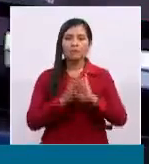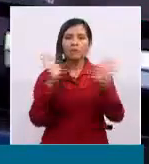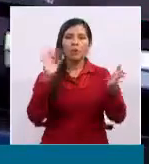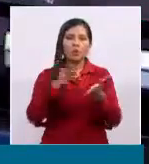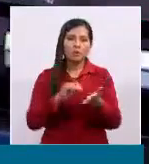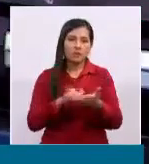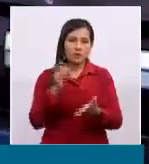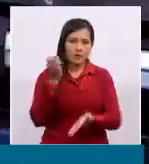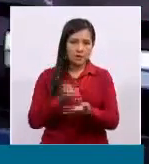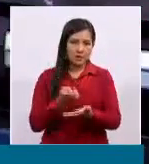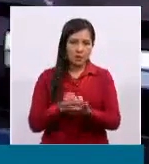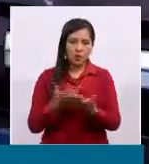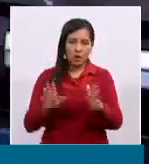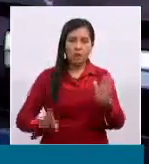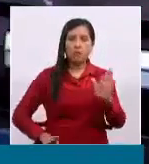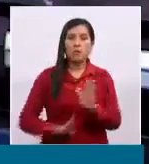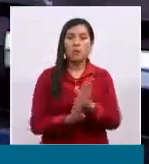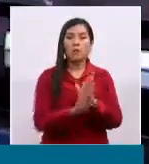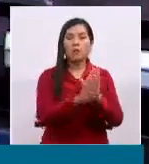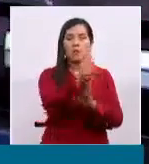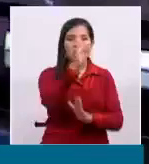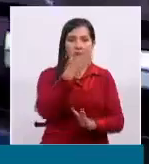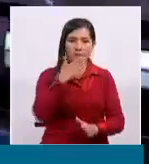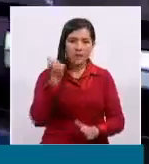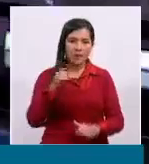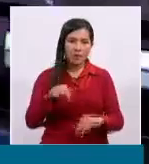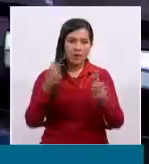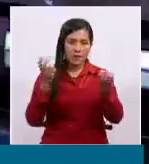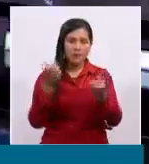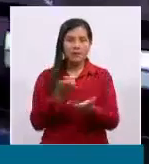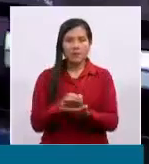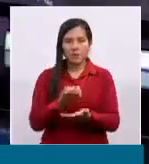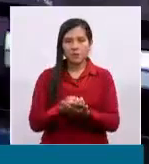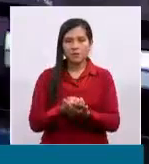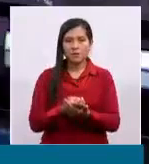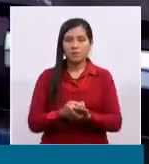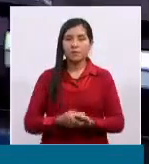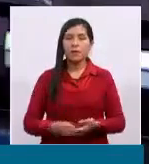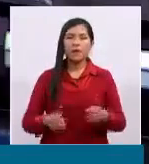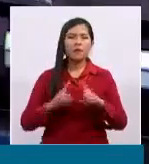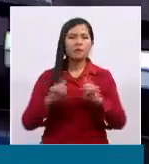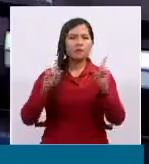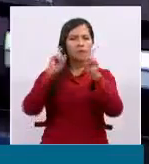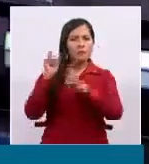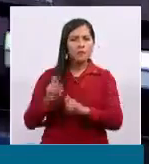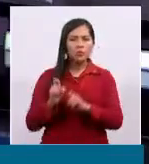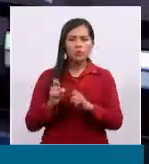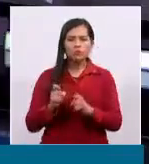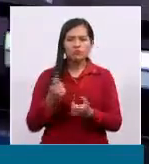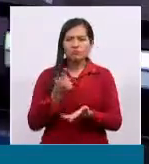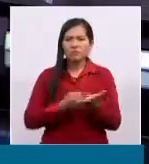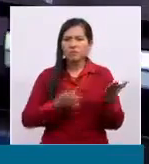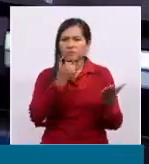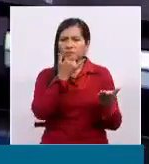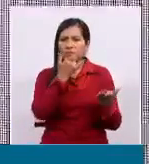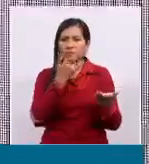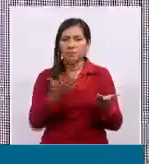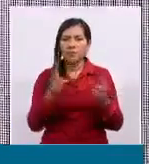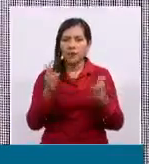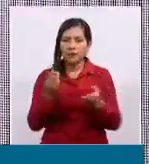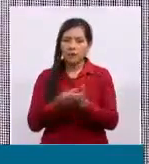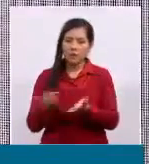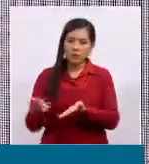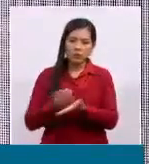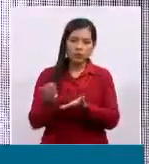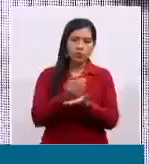que está impulsándose en el país, la reactivación económica. ¿Qué pasa con los recursos recaudados,